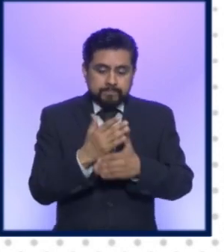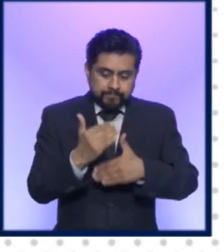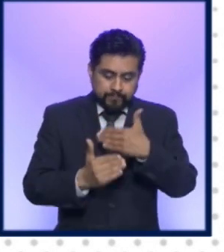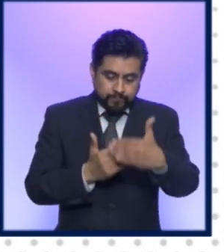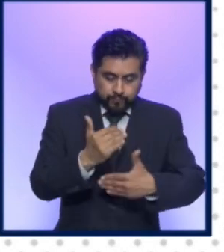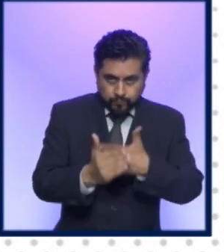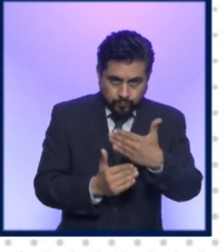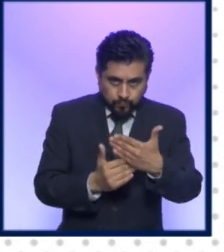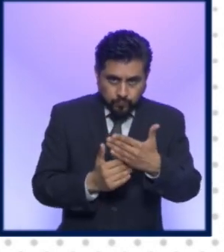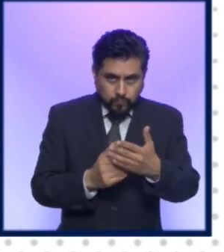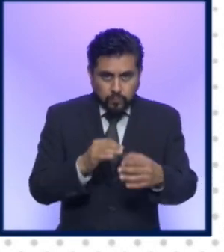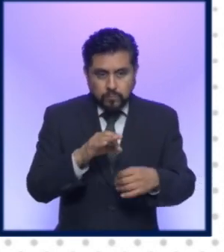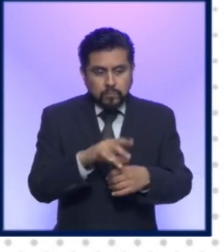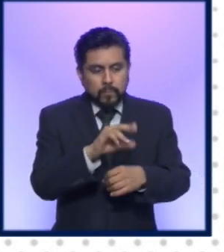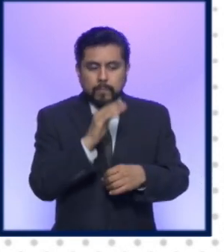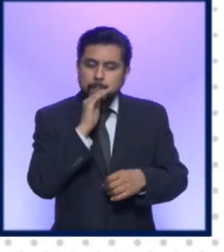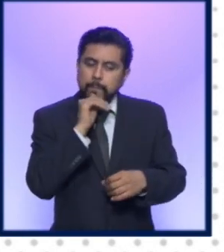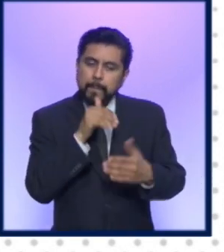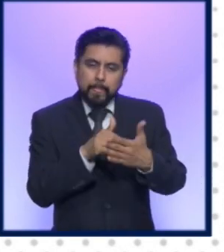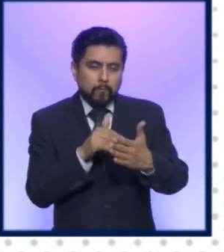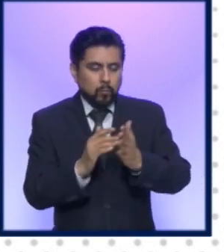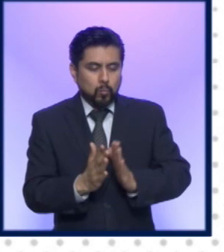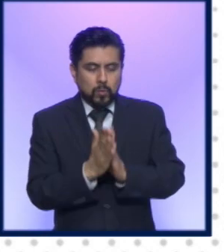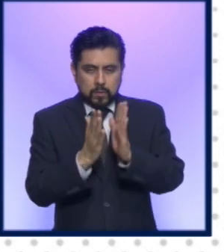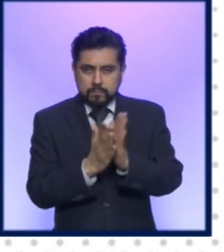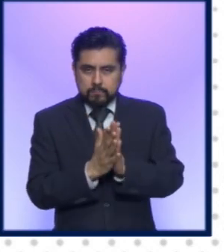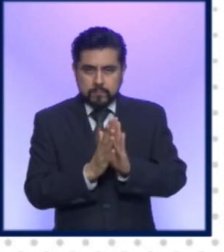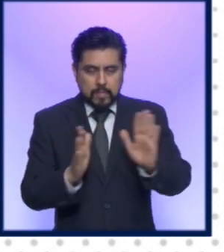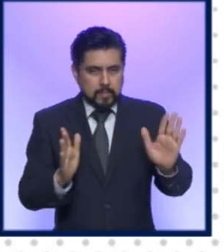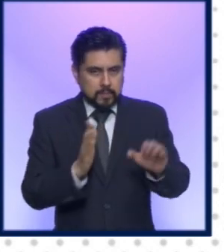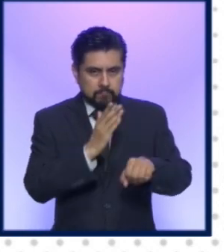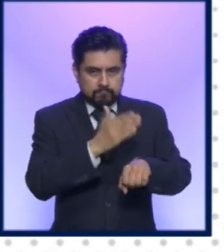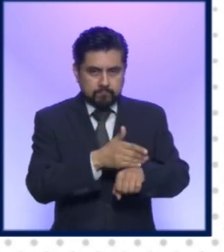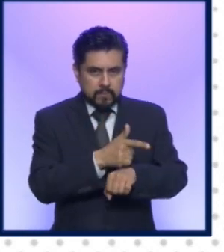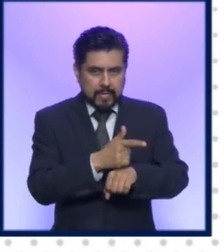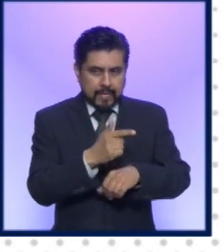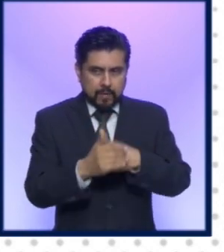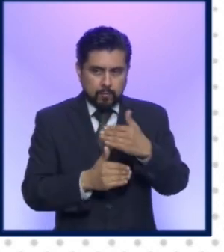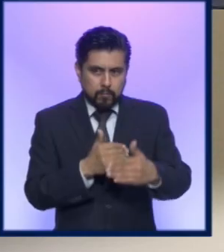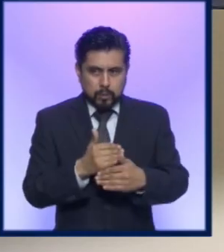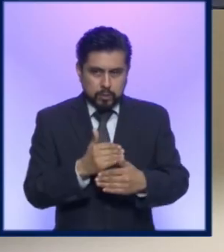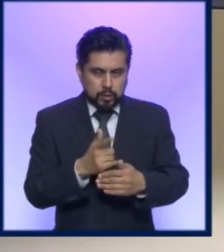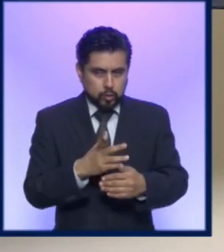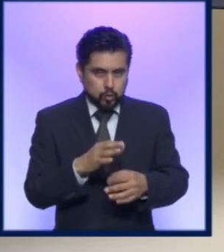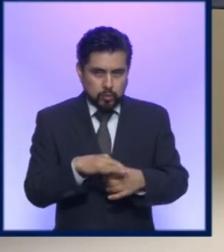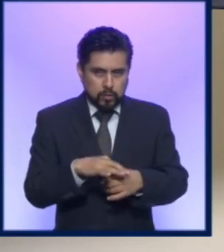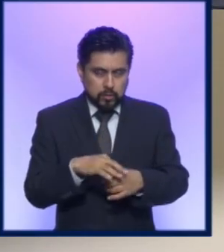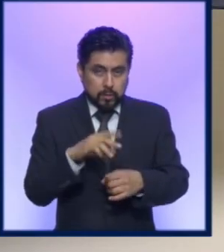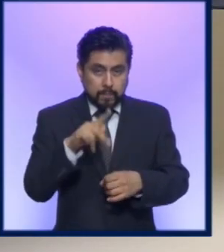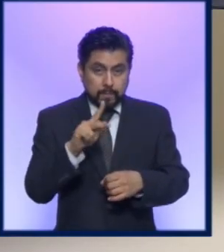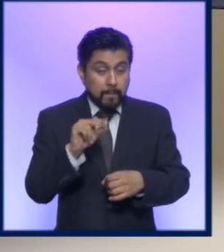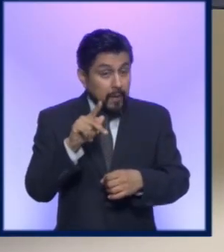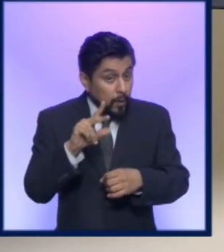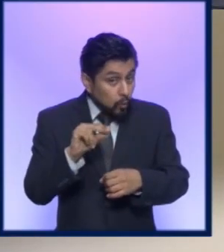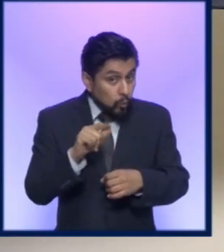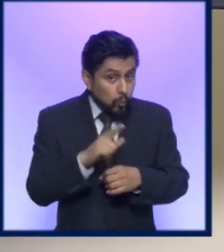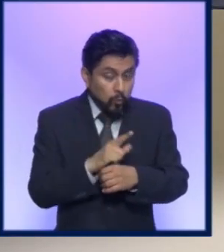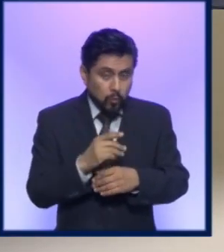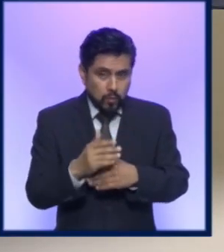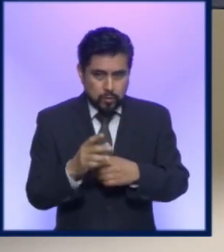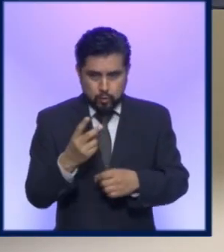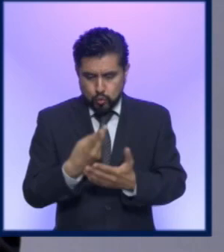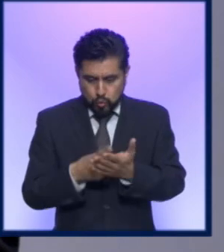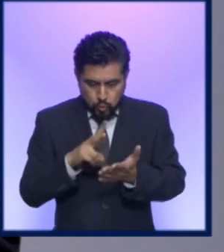electoral la inhabilitación para participar en un proceso electoral no no será en dos subsecuentes será